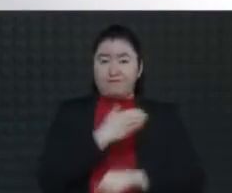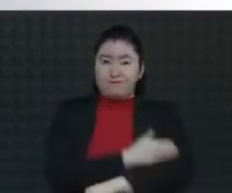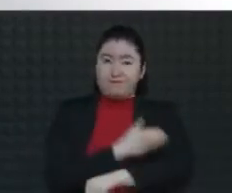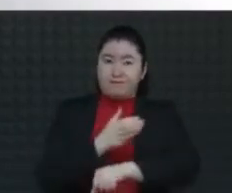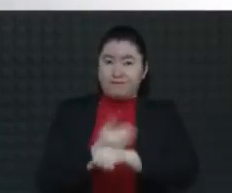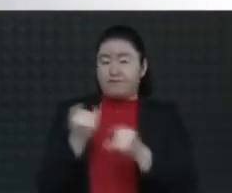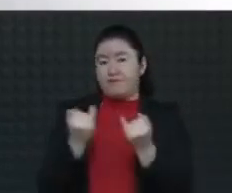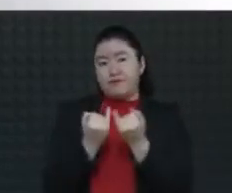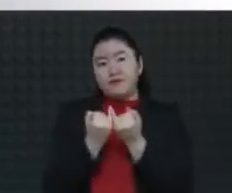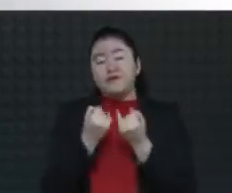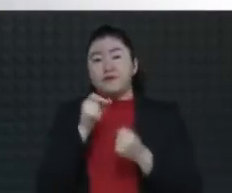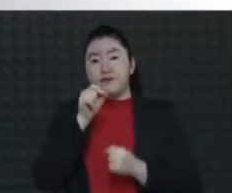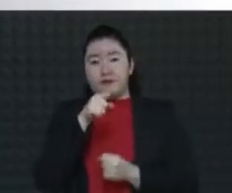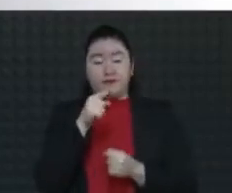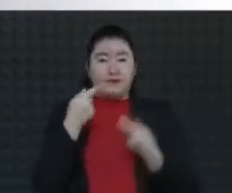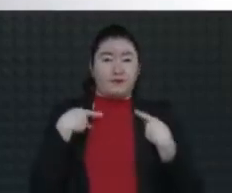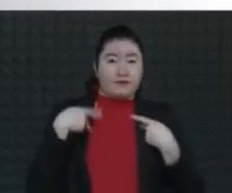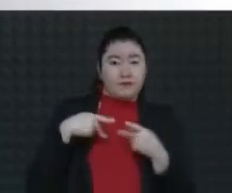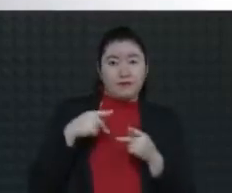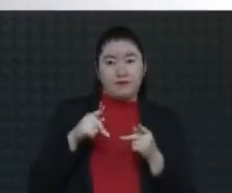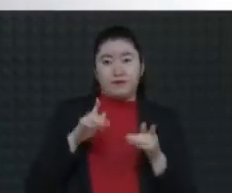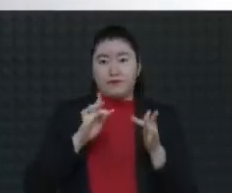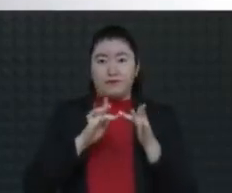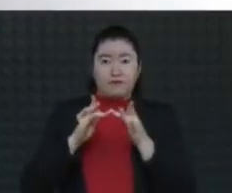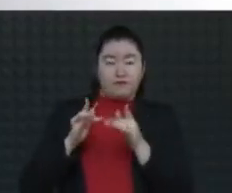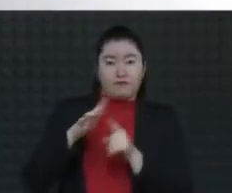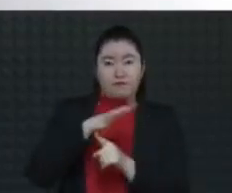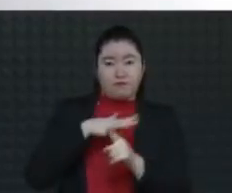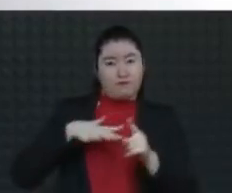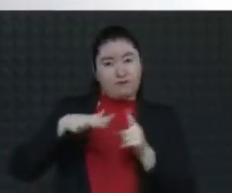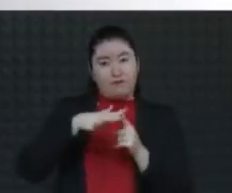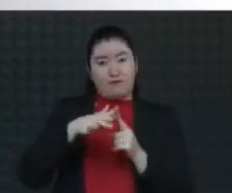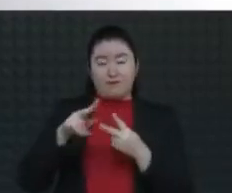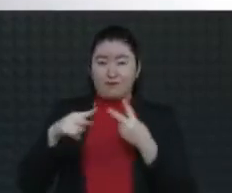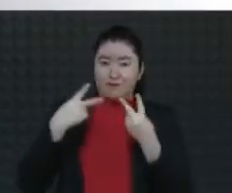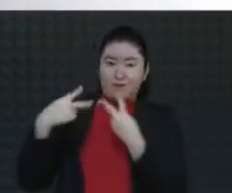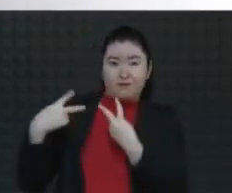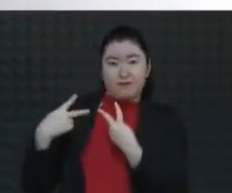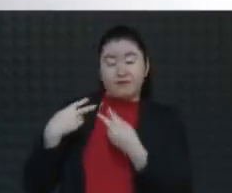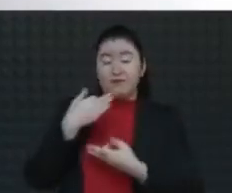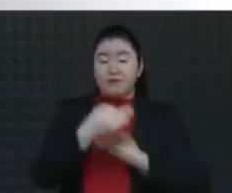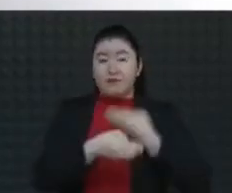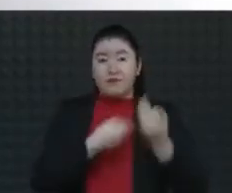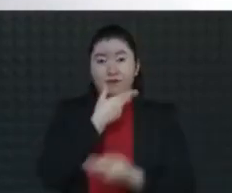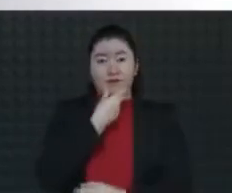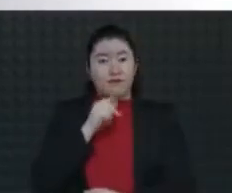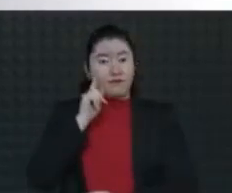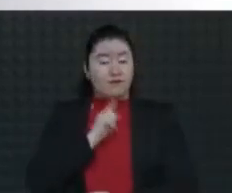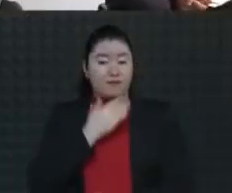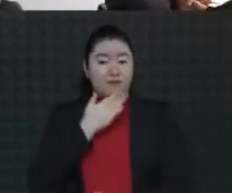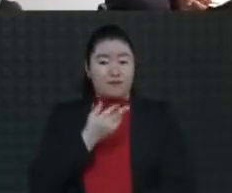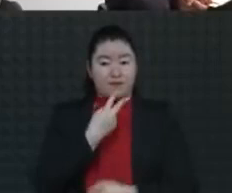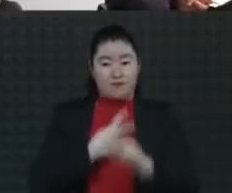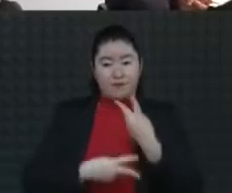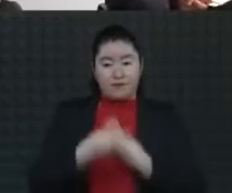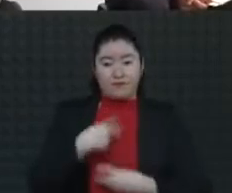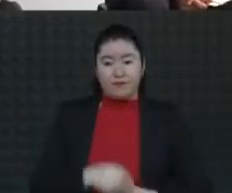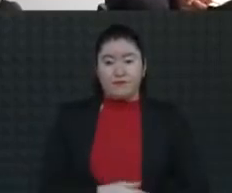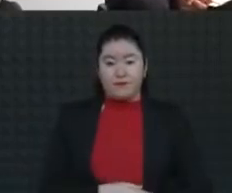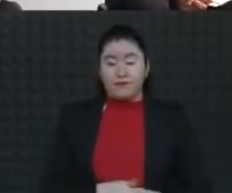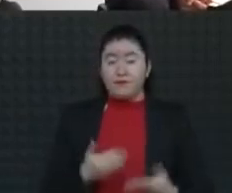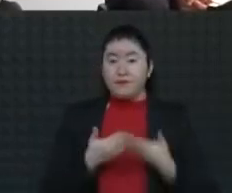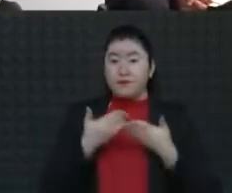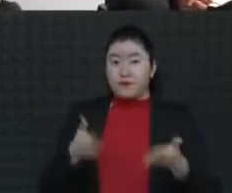personas que nos siguen a través de las redes sociales. Sean todas y todos bienvenidos. A